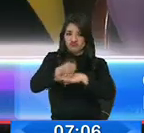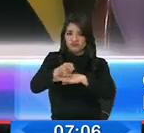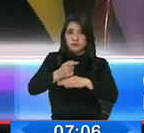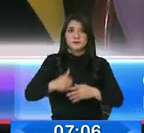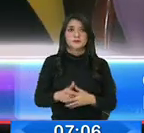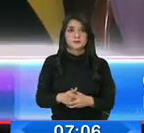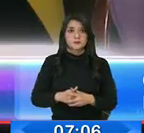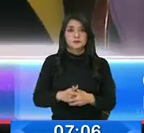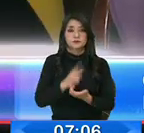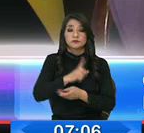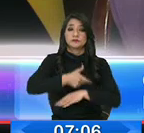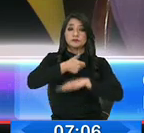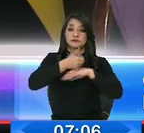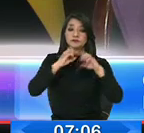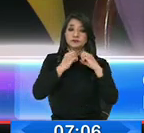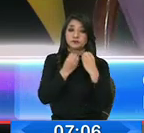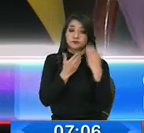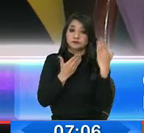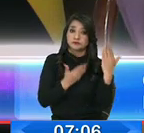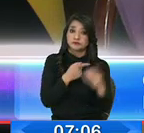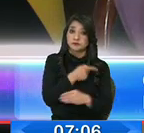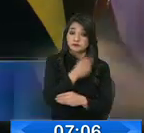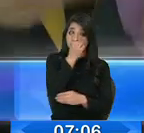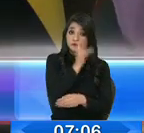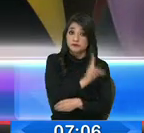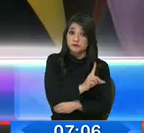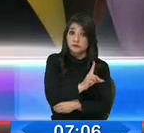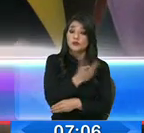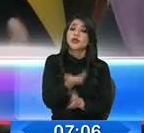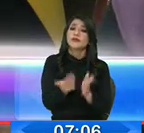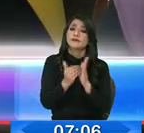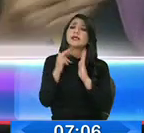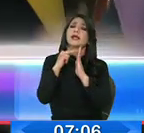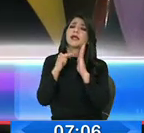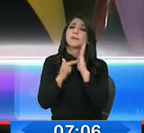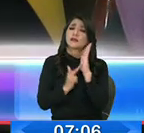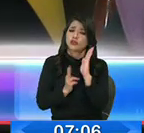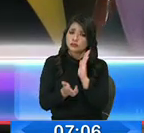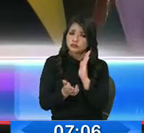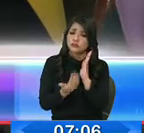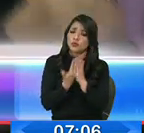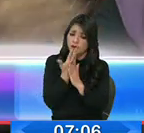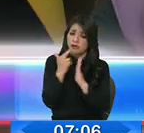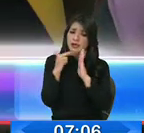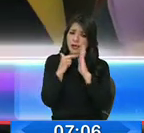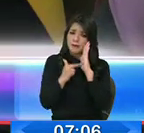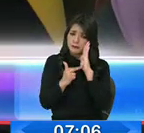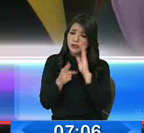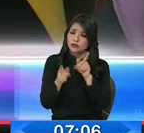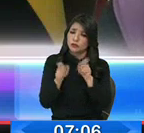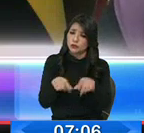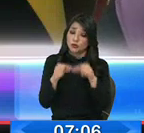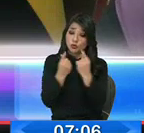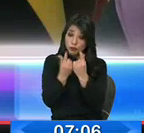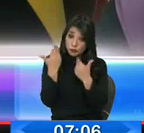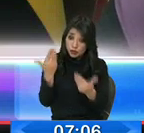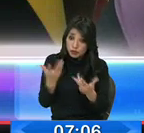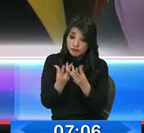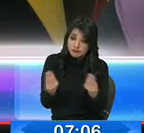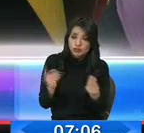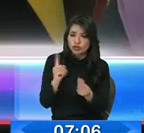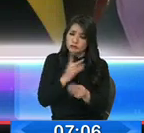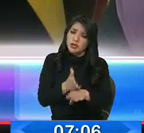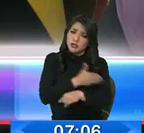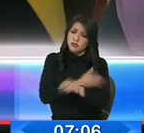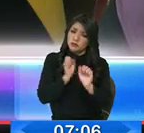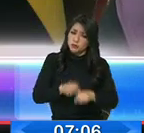Tribunal Contencioso Electoral lo que son determina nuevas reglas para que sean consideradas para la extinción de las organizaciones políticas y